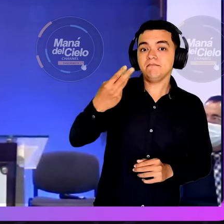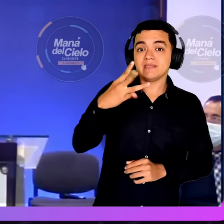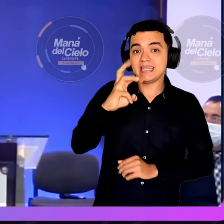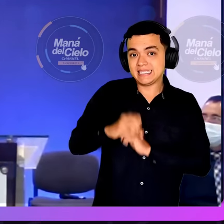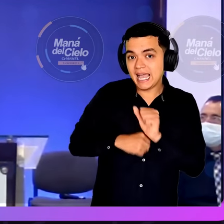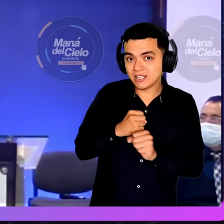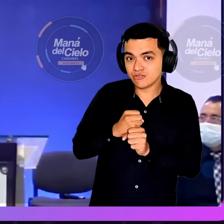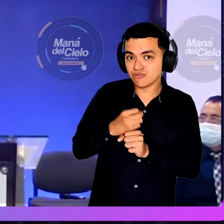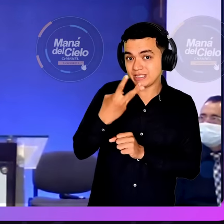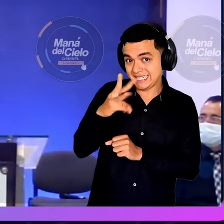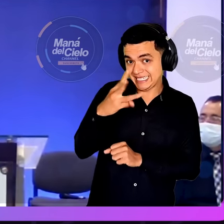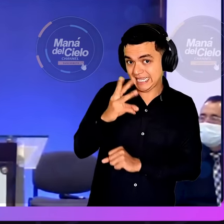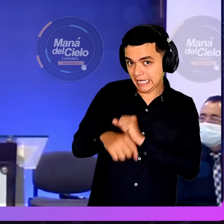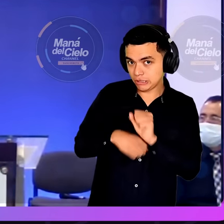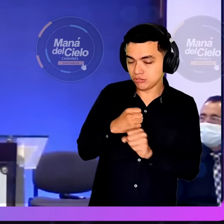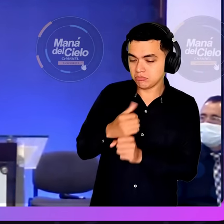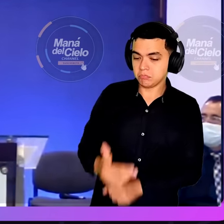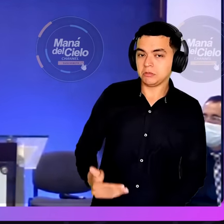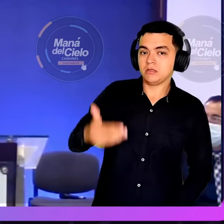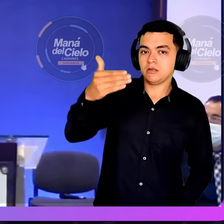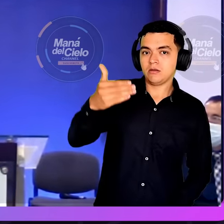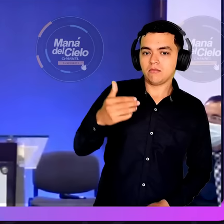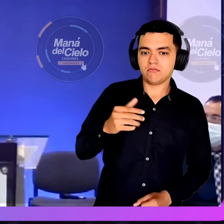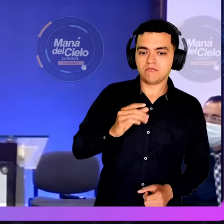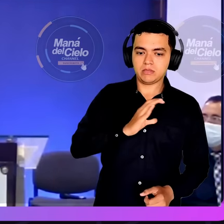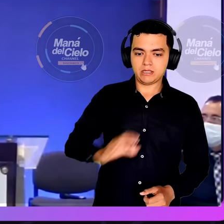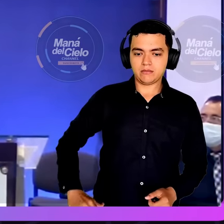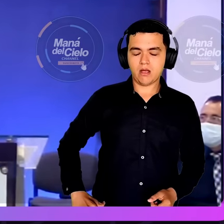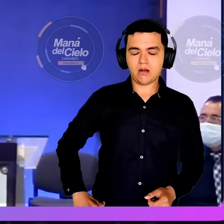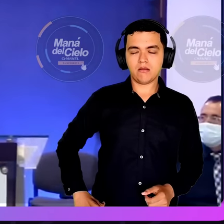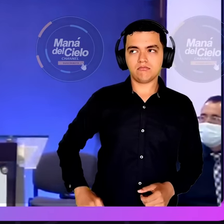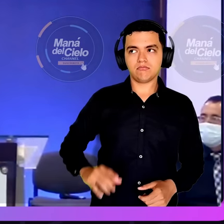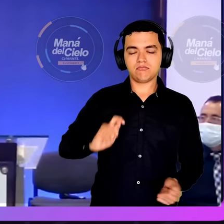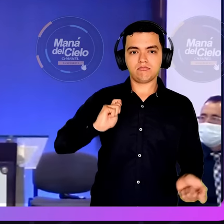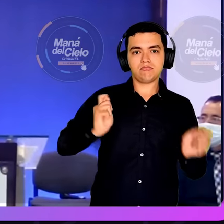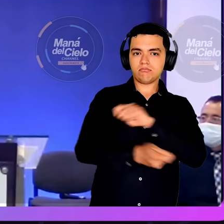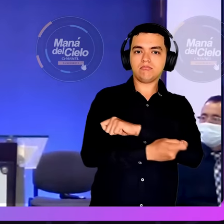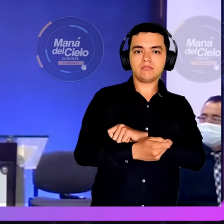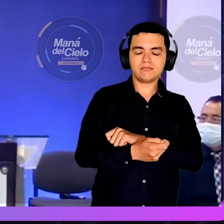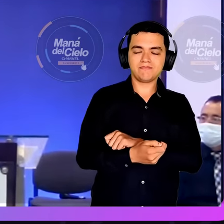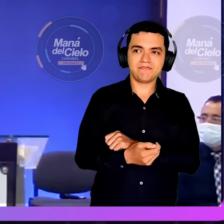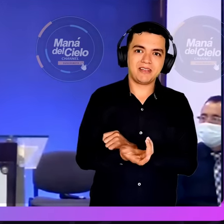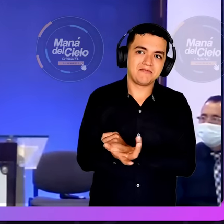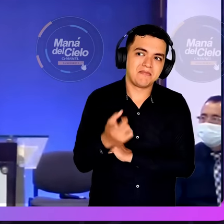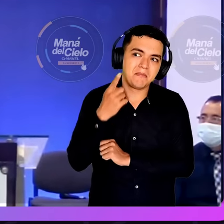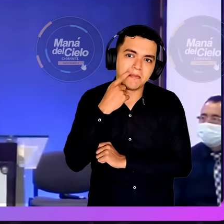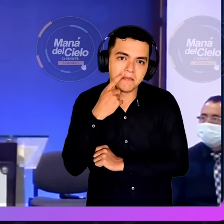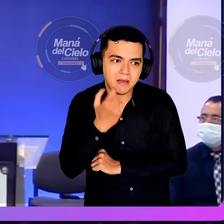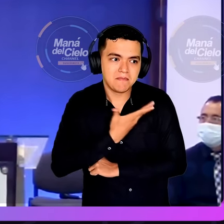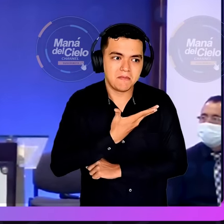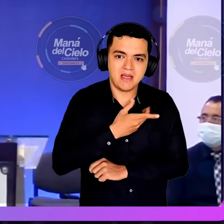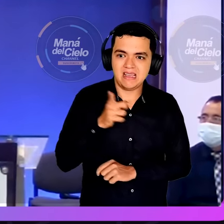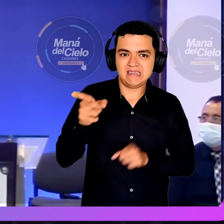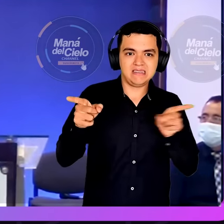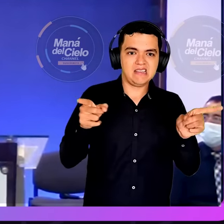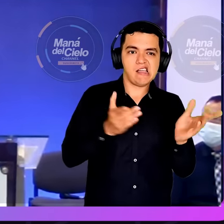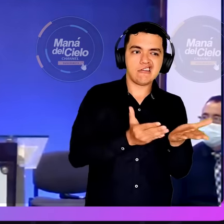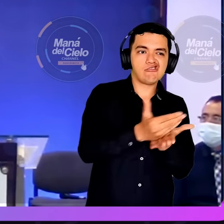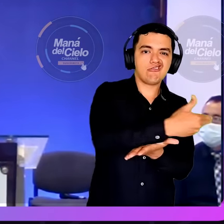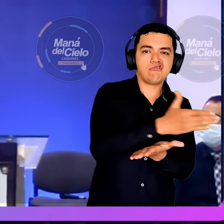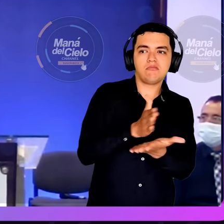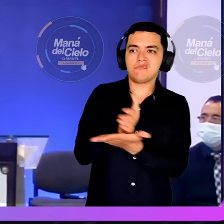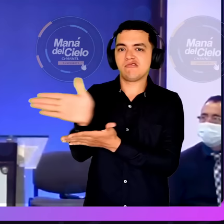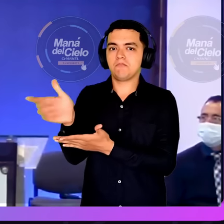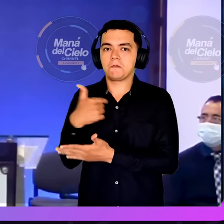rezaba y rezaba. Entonces imagínense usted de dónde yo venía. Y me bautizo a los 13 años, yo no tenía ninguna formación. Entonces claro, dice que a los